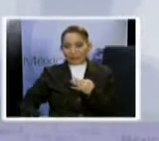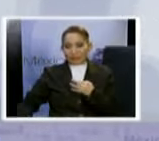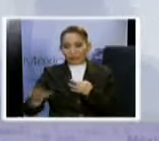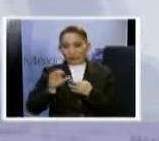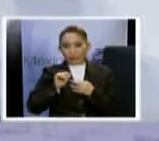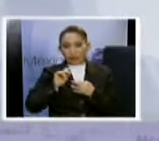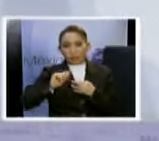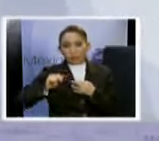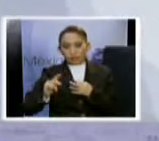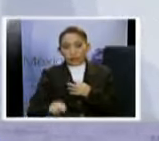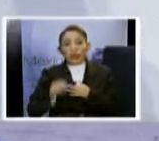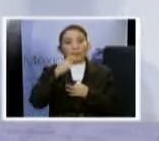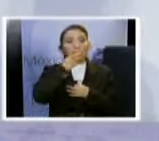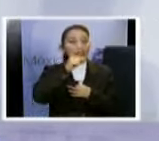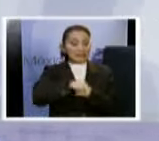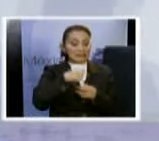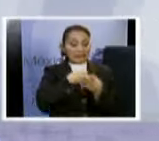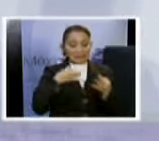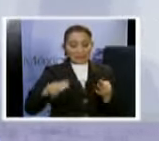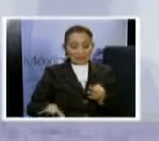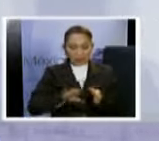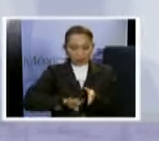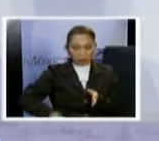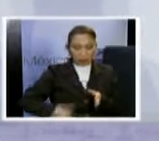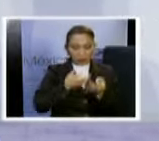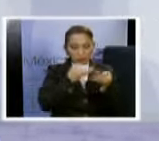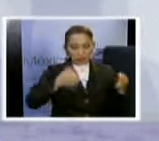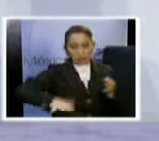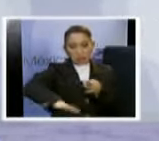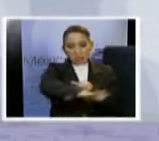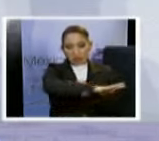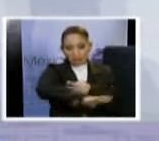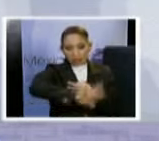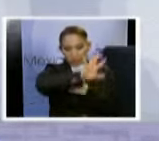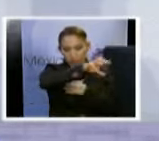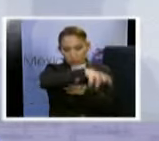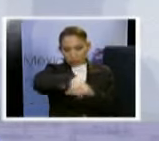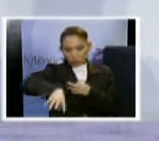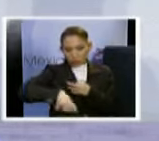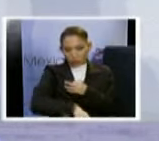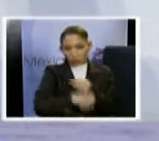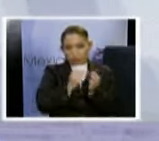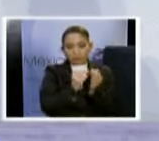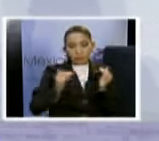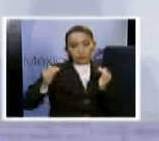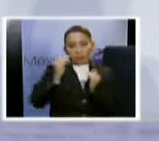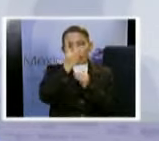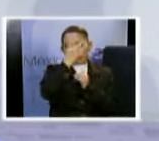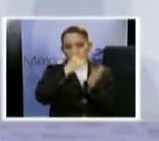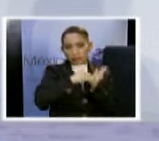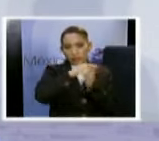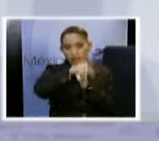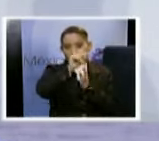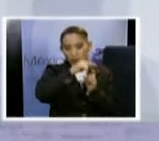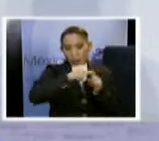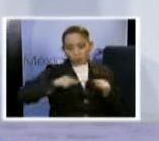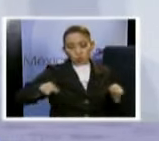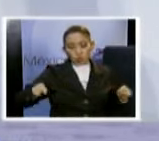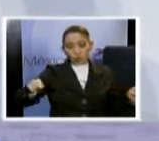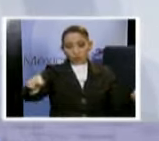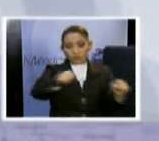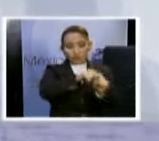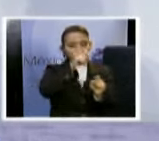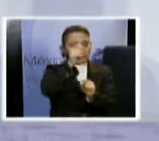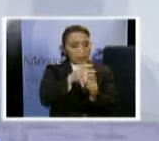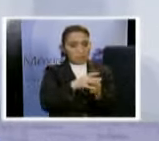Nunavut. Sin incluir a ese territorio, la extensión territorial de las 5 provincias es superior a los 2 millones de kilómetros cuadrados, es